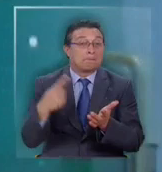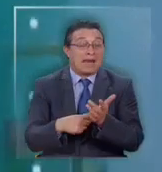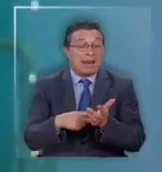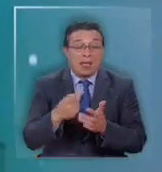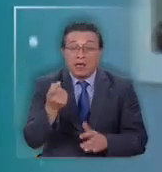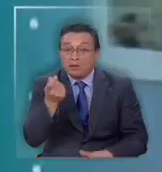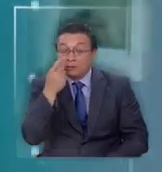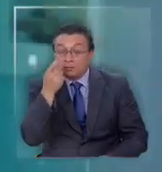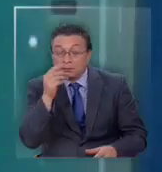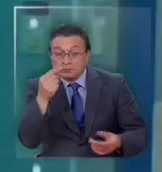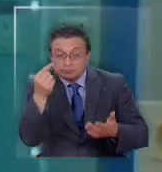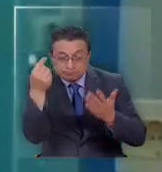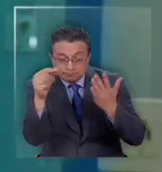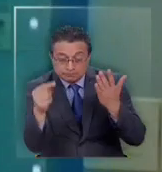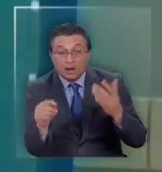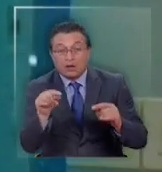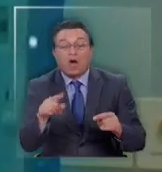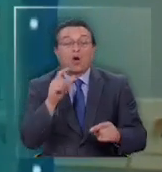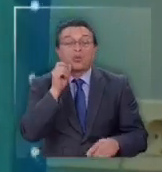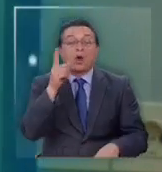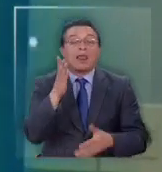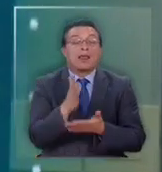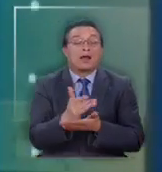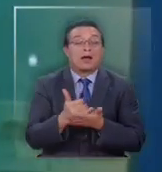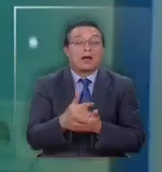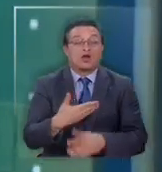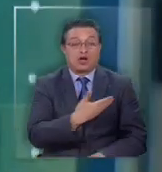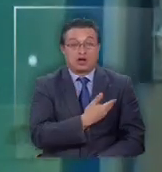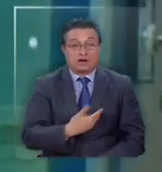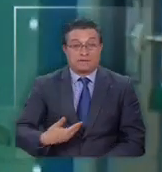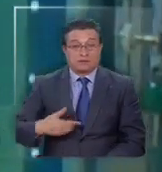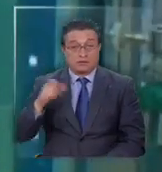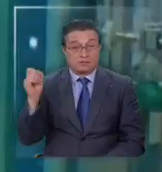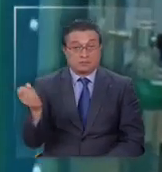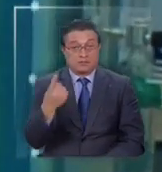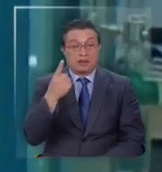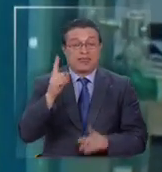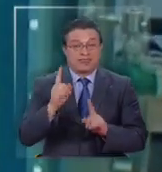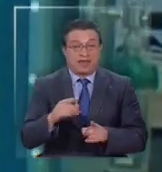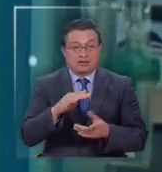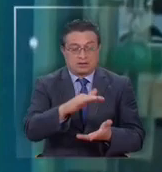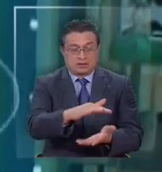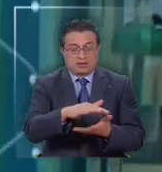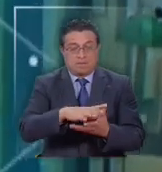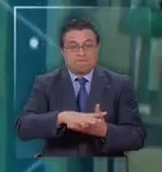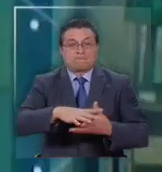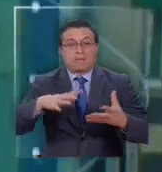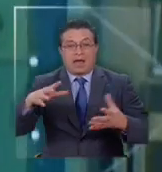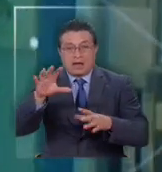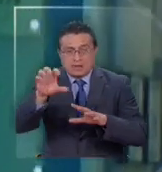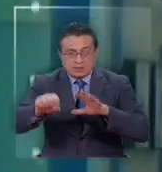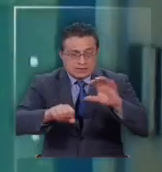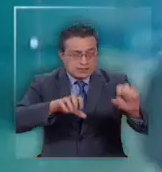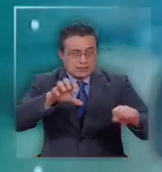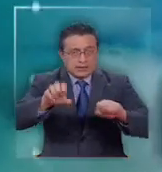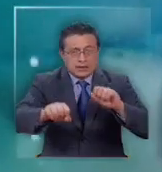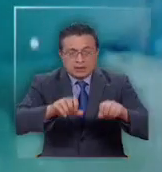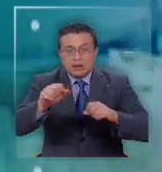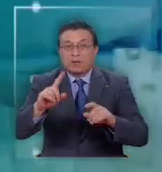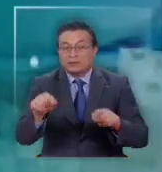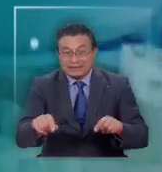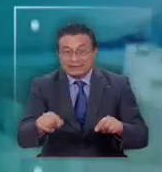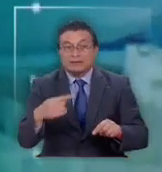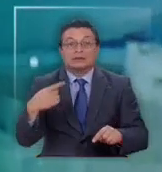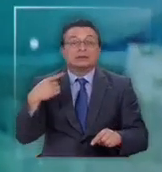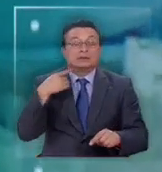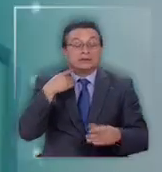diagnósticos cuál es la estrategia el gobierno primero tiene que aumentar la capacidad diagnóstico para que ésta no sea